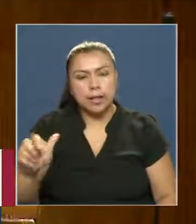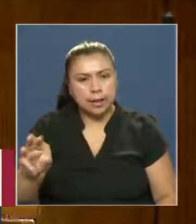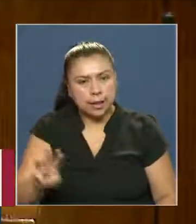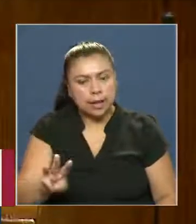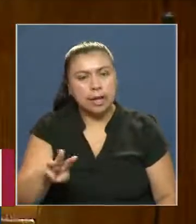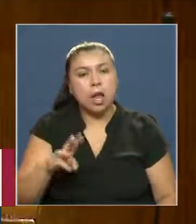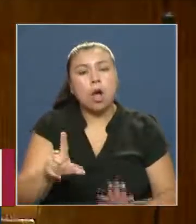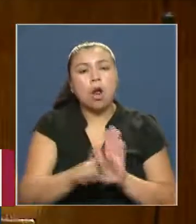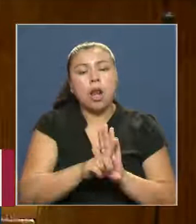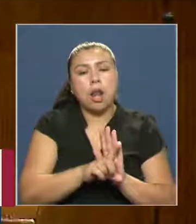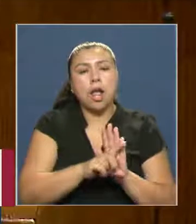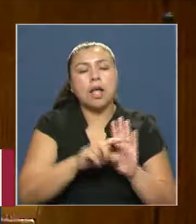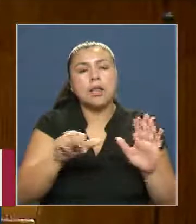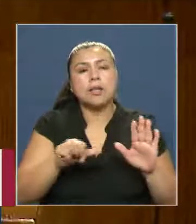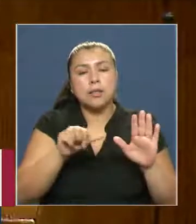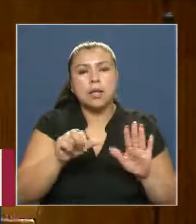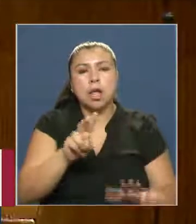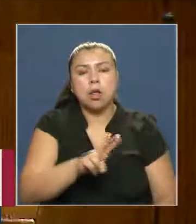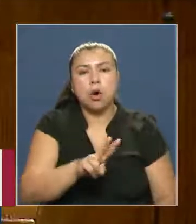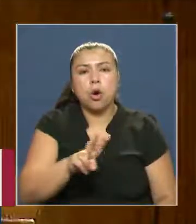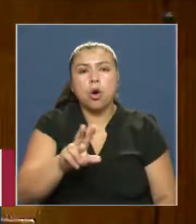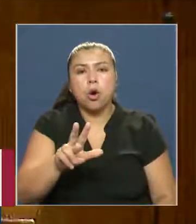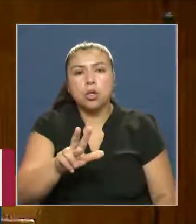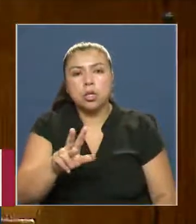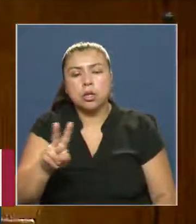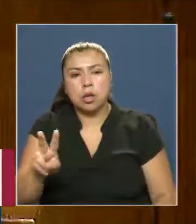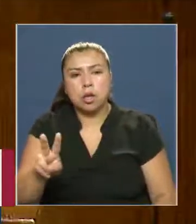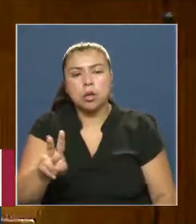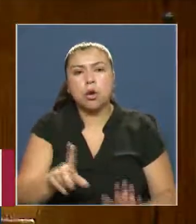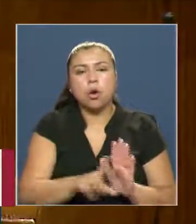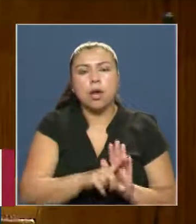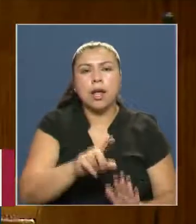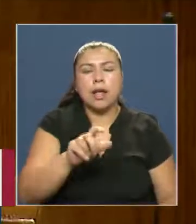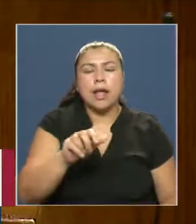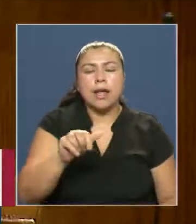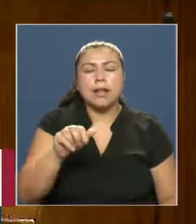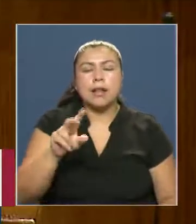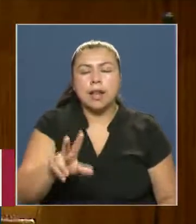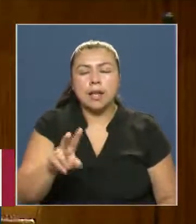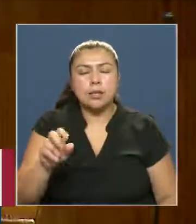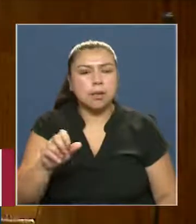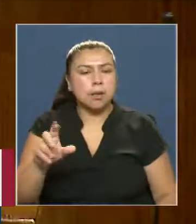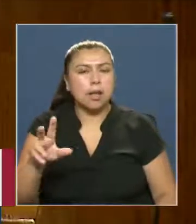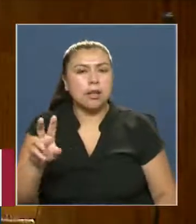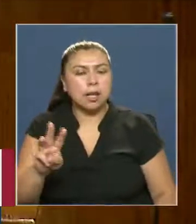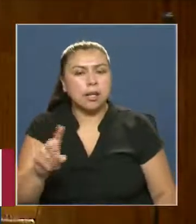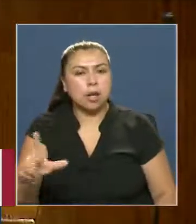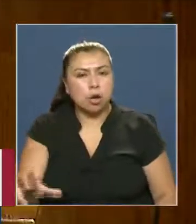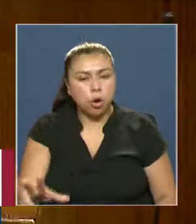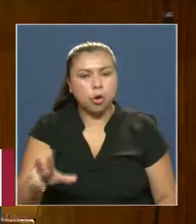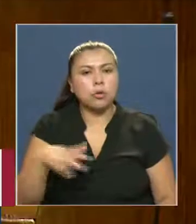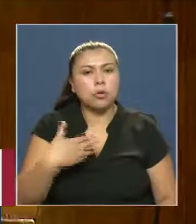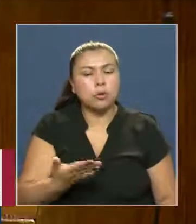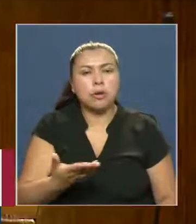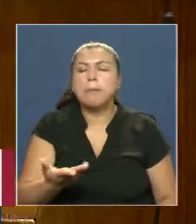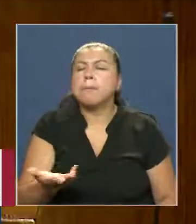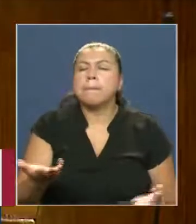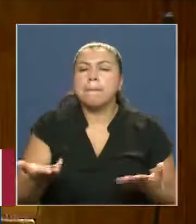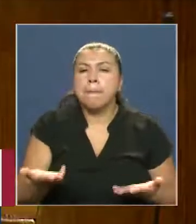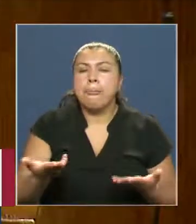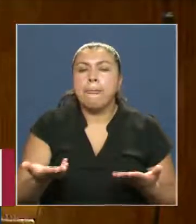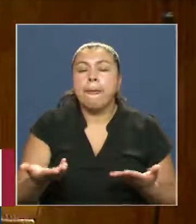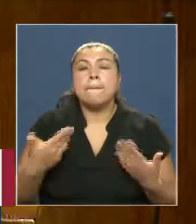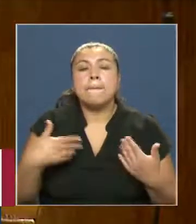Ley 16.282 y 18.138. en que no resulte posible la ejecución de las obras de urbanización para su